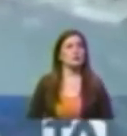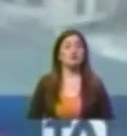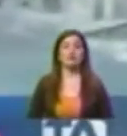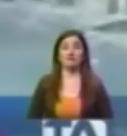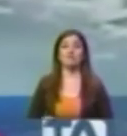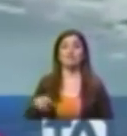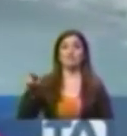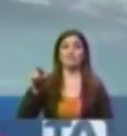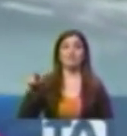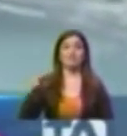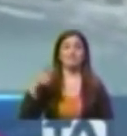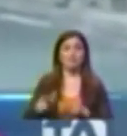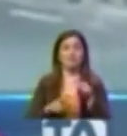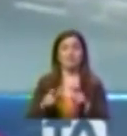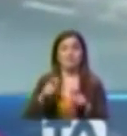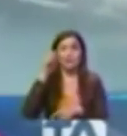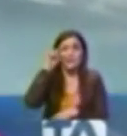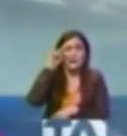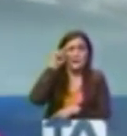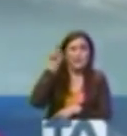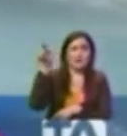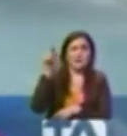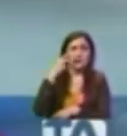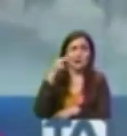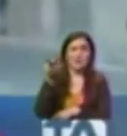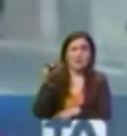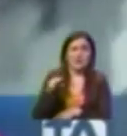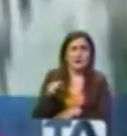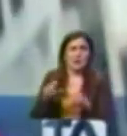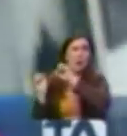Estas imágenes están vivas en los moradores de la Argelia.